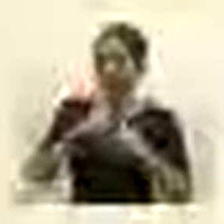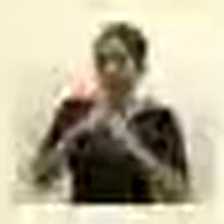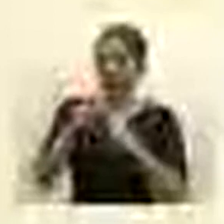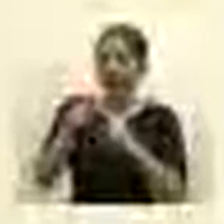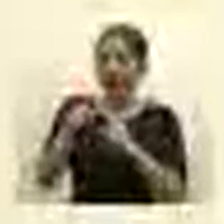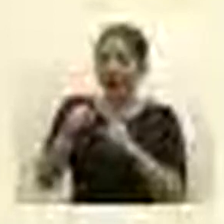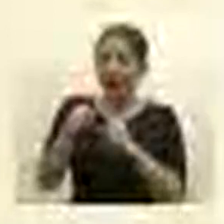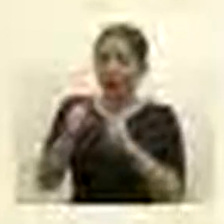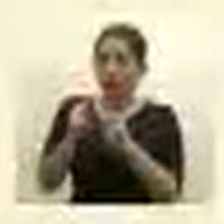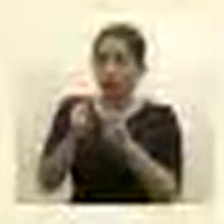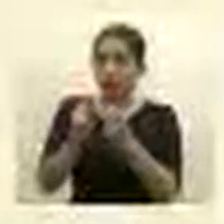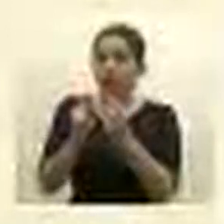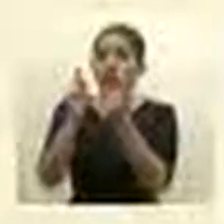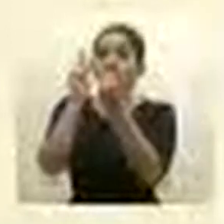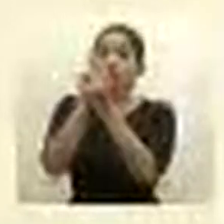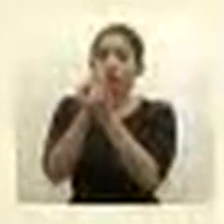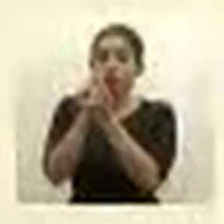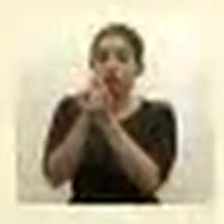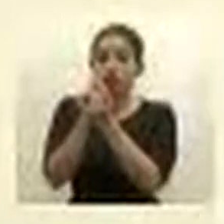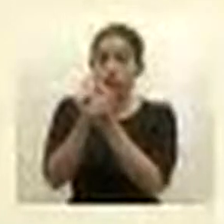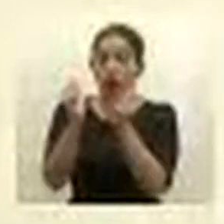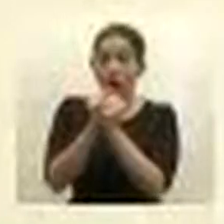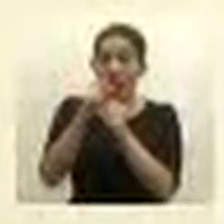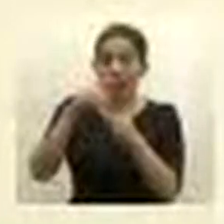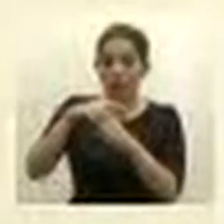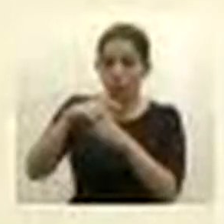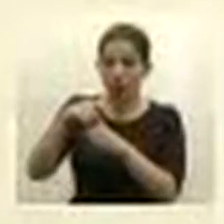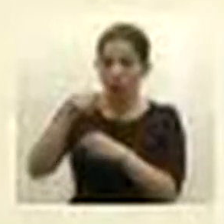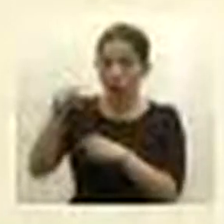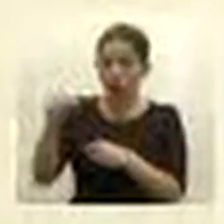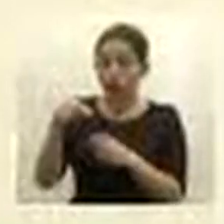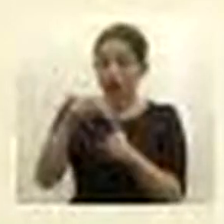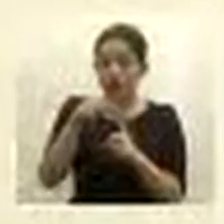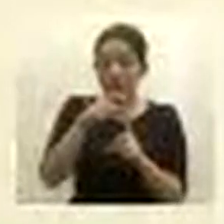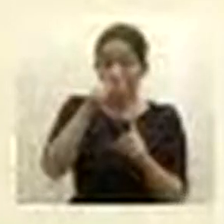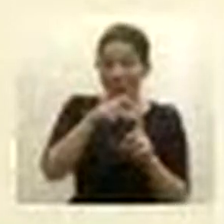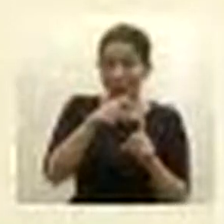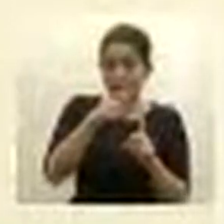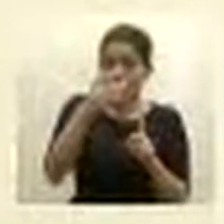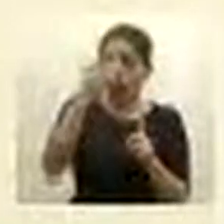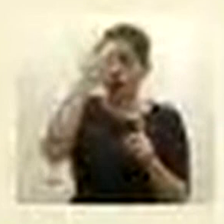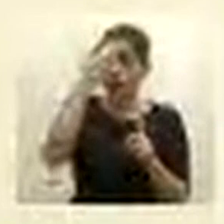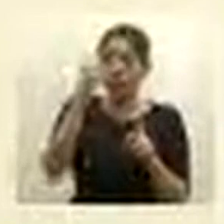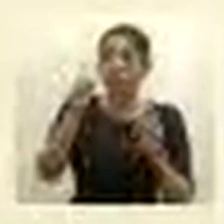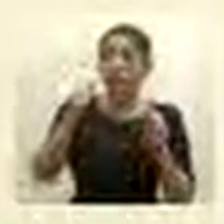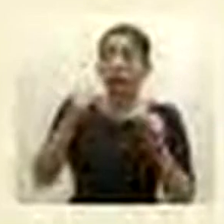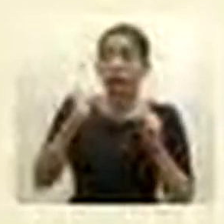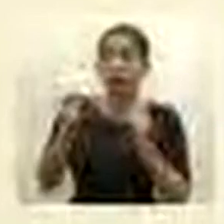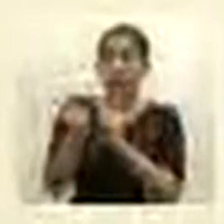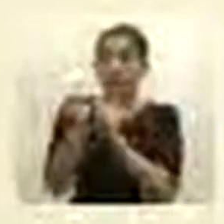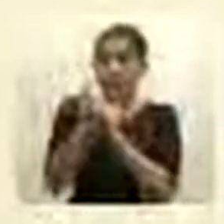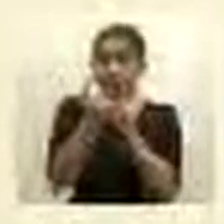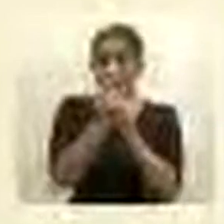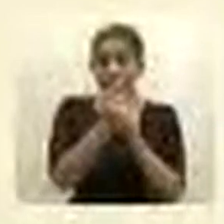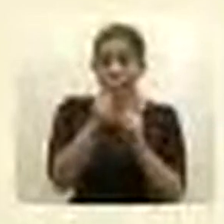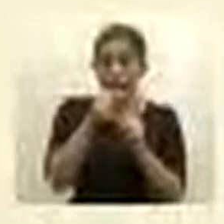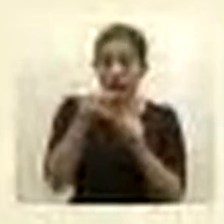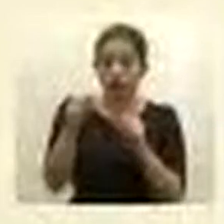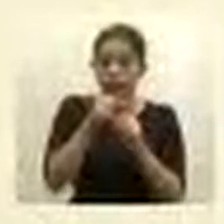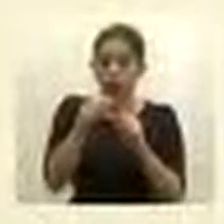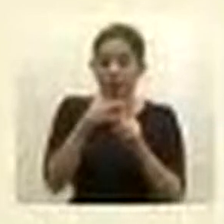con algunos de los diputados, de los señores diputados, de una persona que sí tenía un nexo con alguien